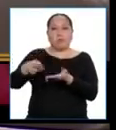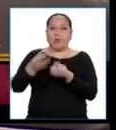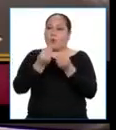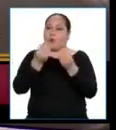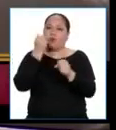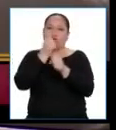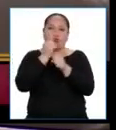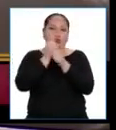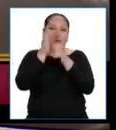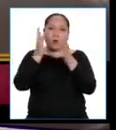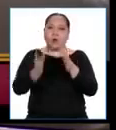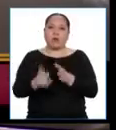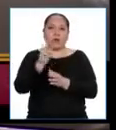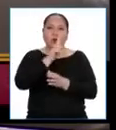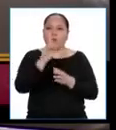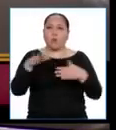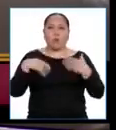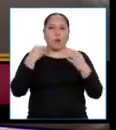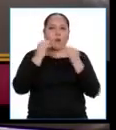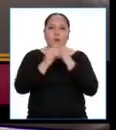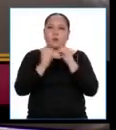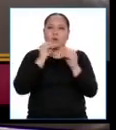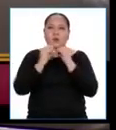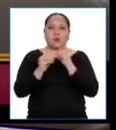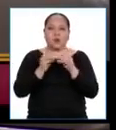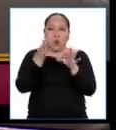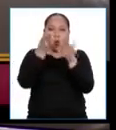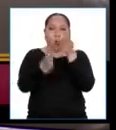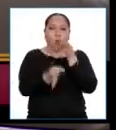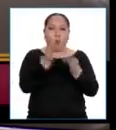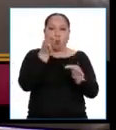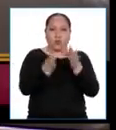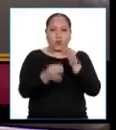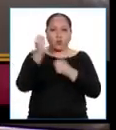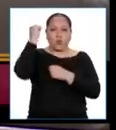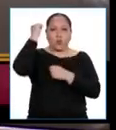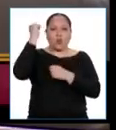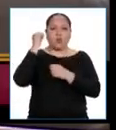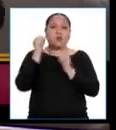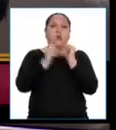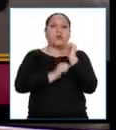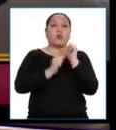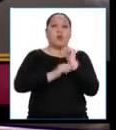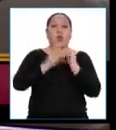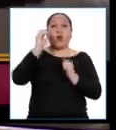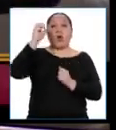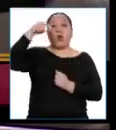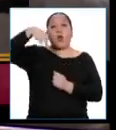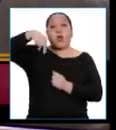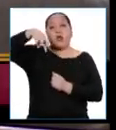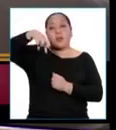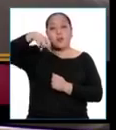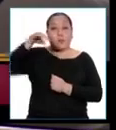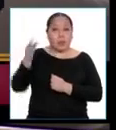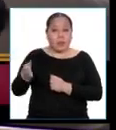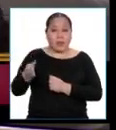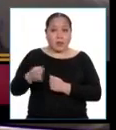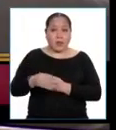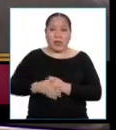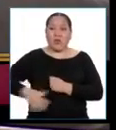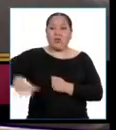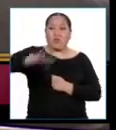pueden resolver el justo derecho de los hermanos de la ONP. Los hermanos de la ONP a